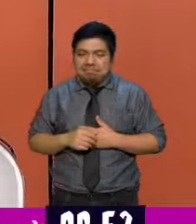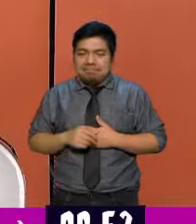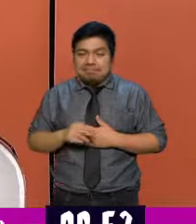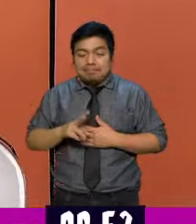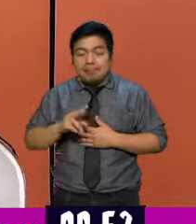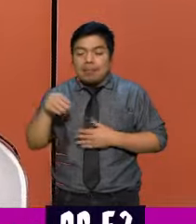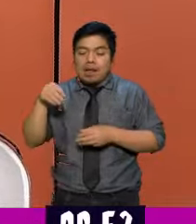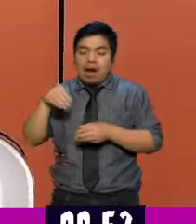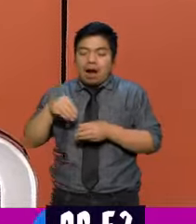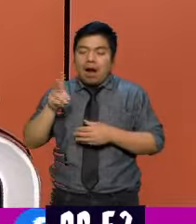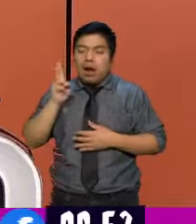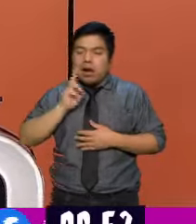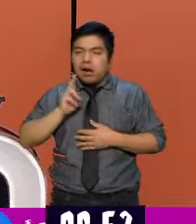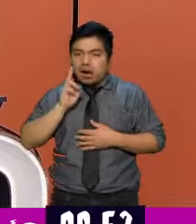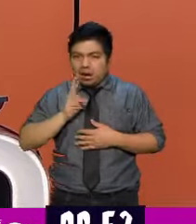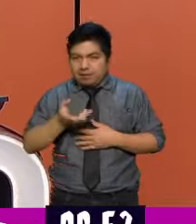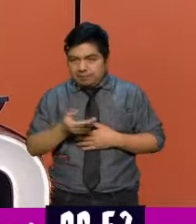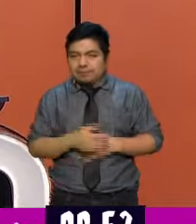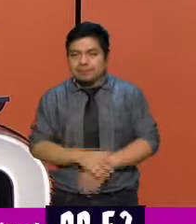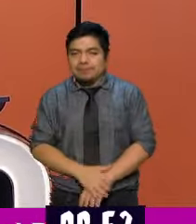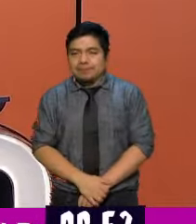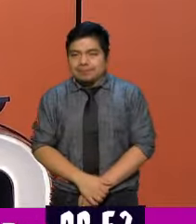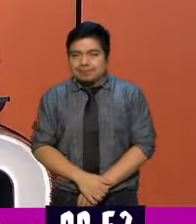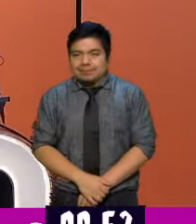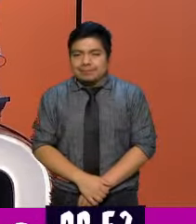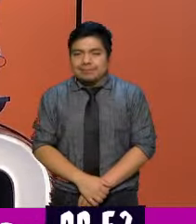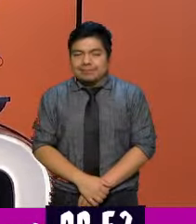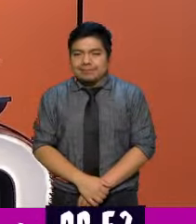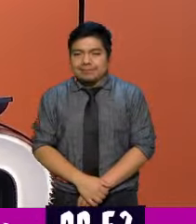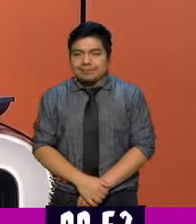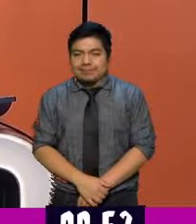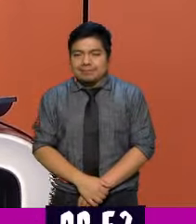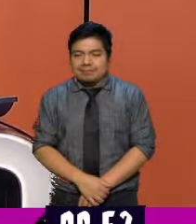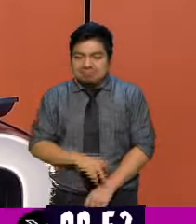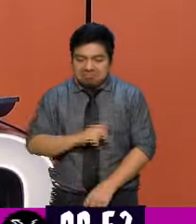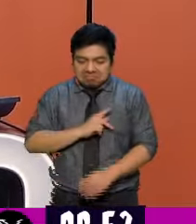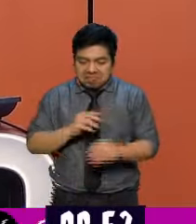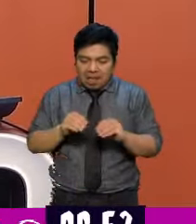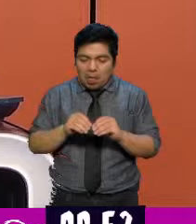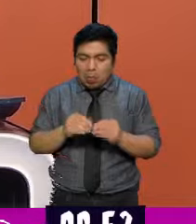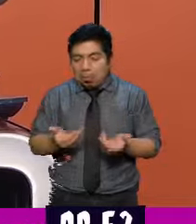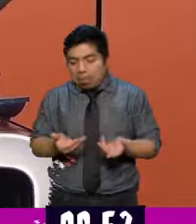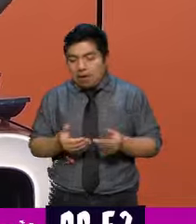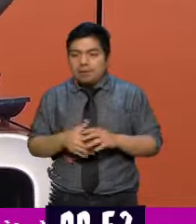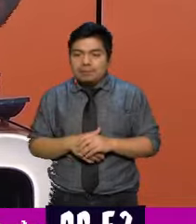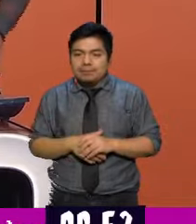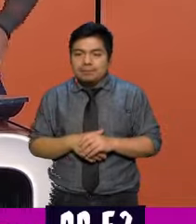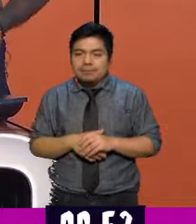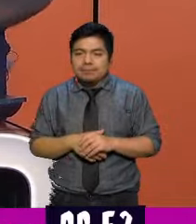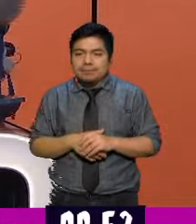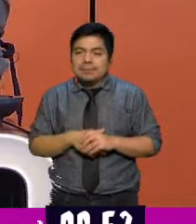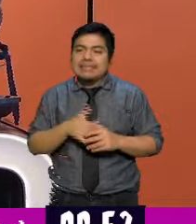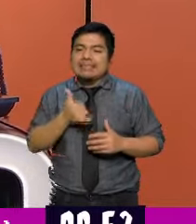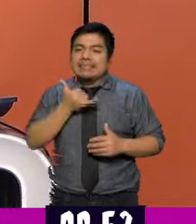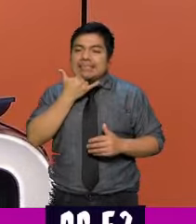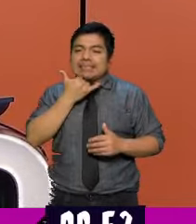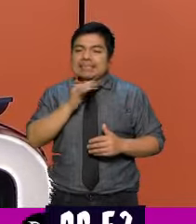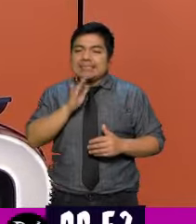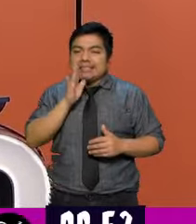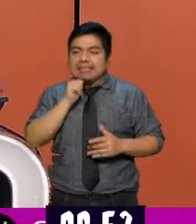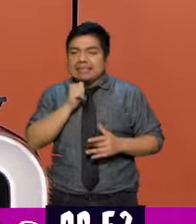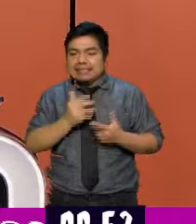a probar, chicos. Así de fácil es esta receta. Ya se está rompiendo. Oiga, la mía ya se despanzó. Les dije que no me dio tiempo de dorarla. A ver,